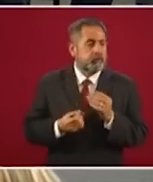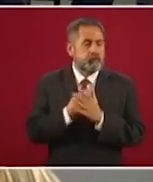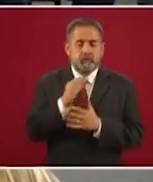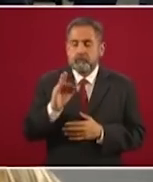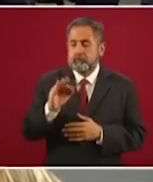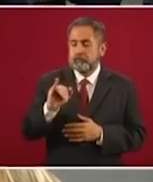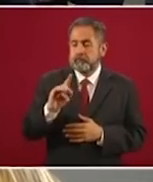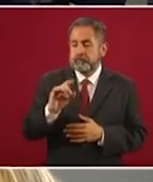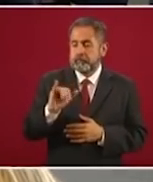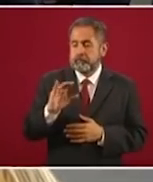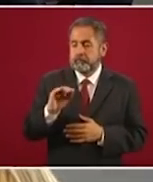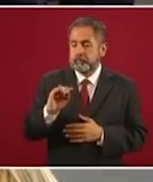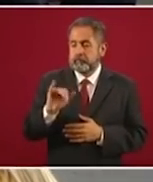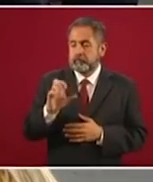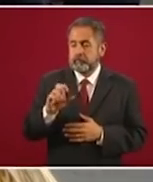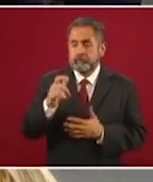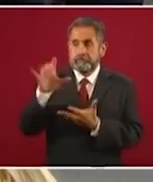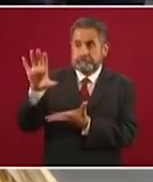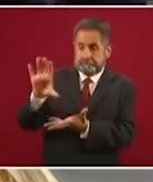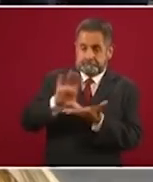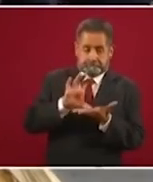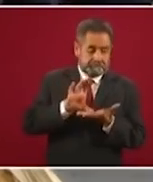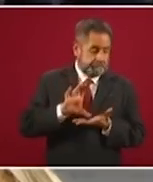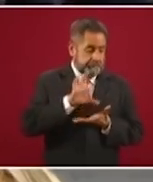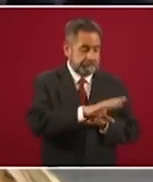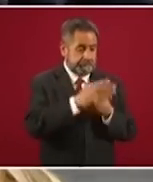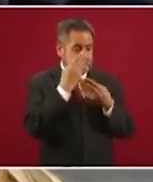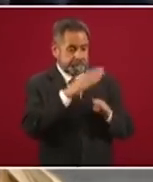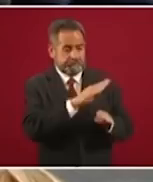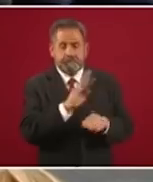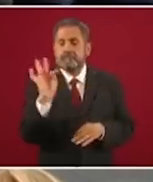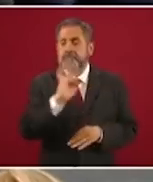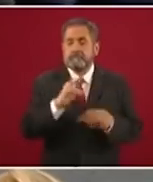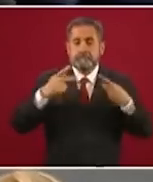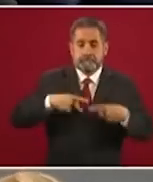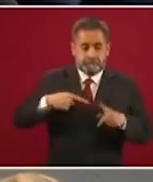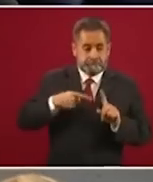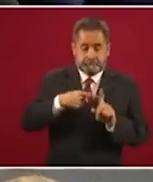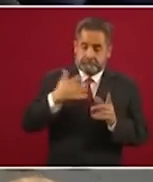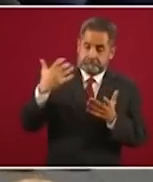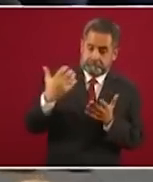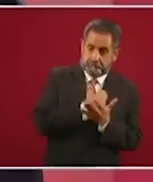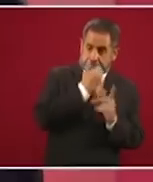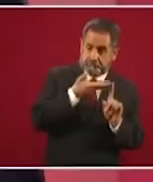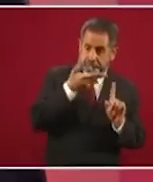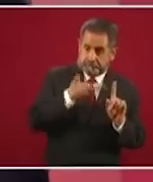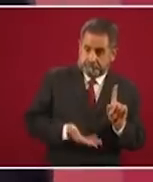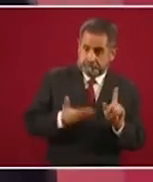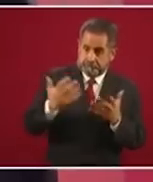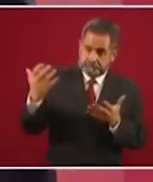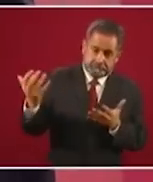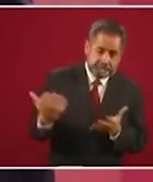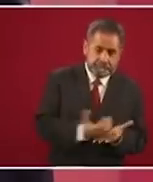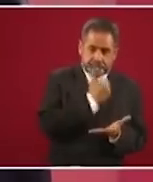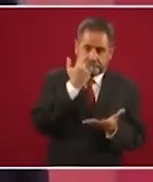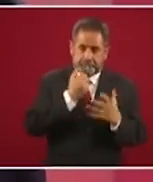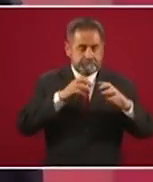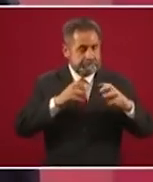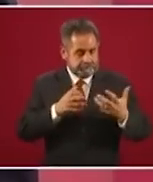fideicomiso para que el que se saque la lotería, el avión,